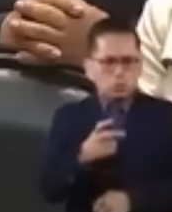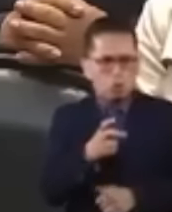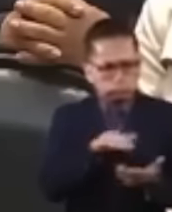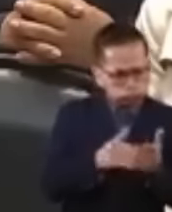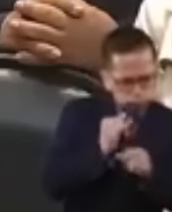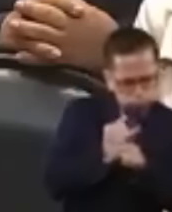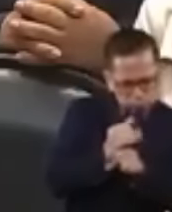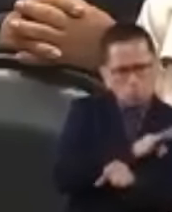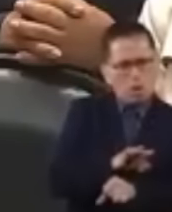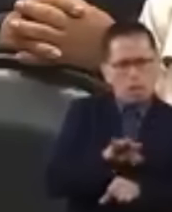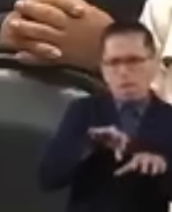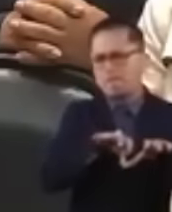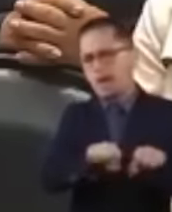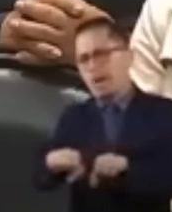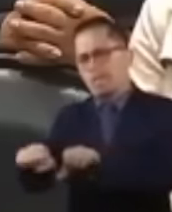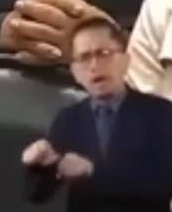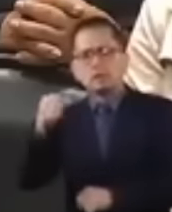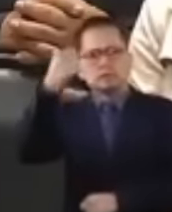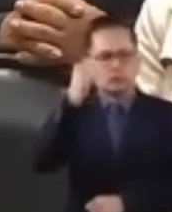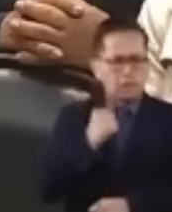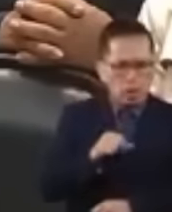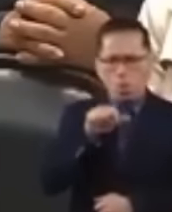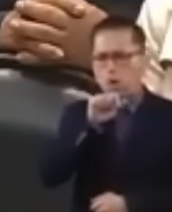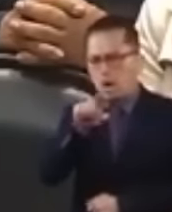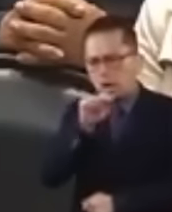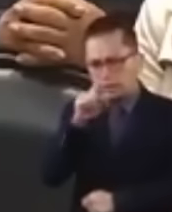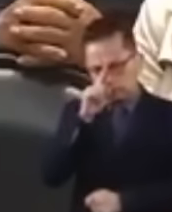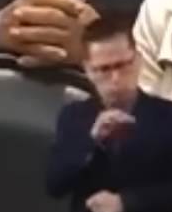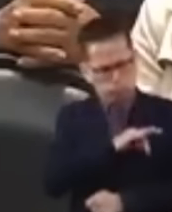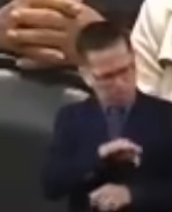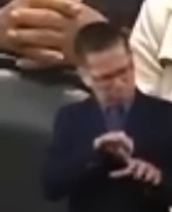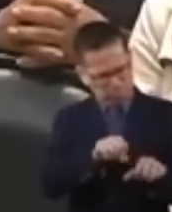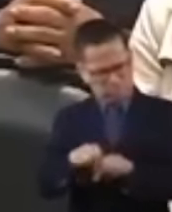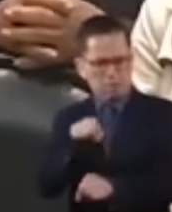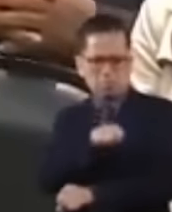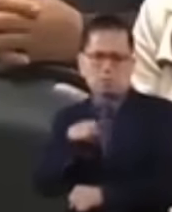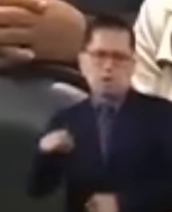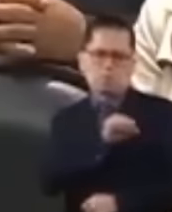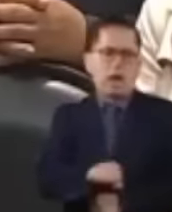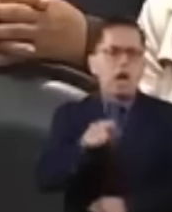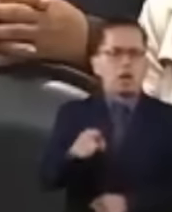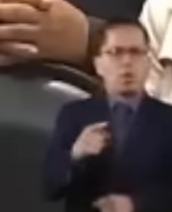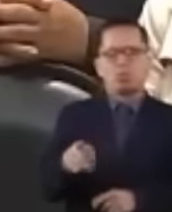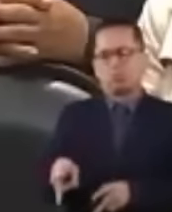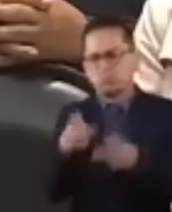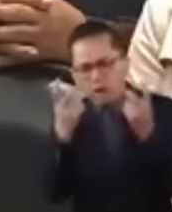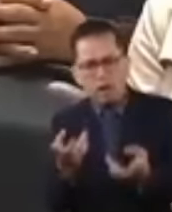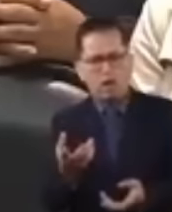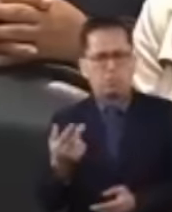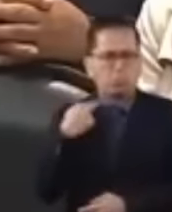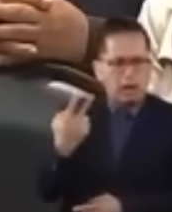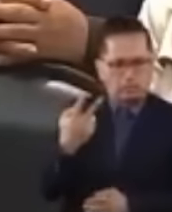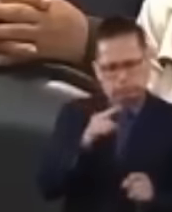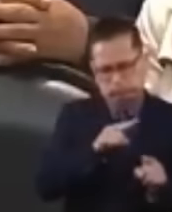los de Jalisco y por todos esos rufianes y bandidos y asesinos que ya no quiere el pueblo de